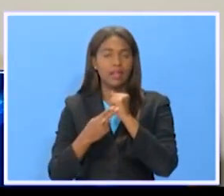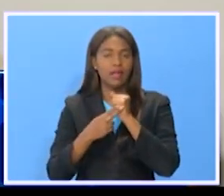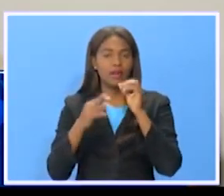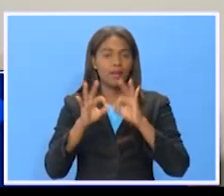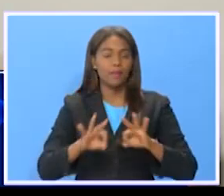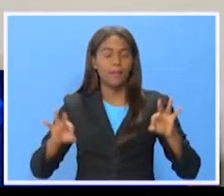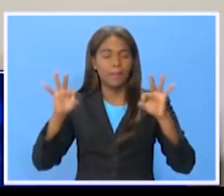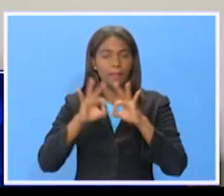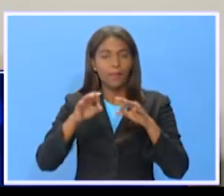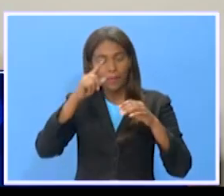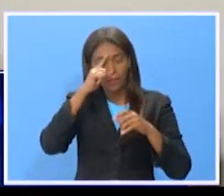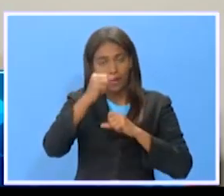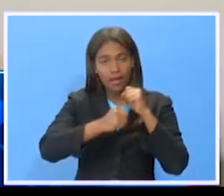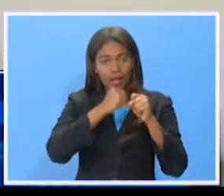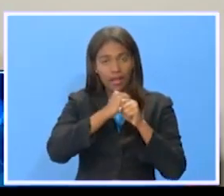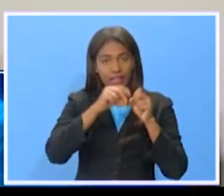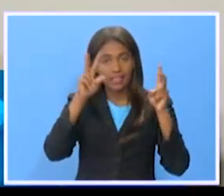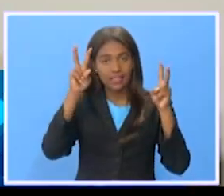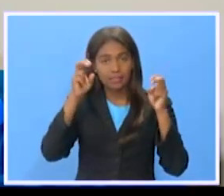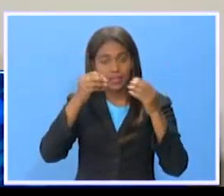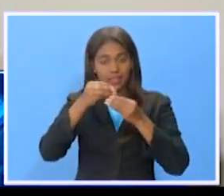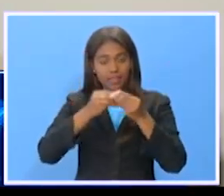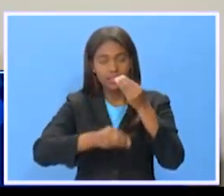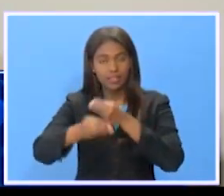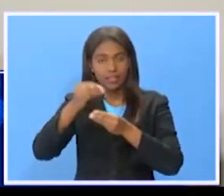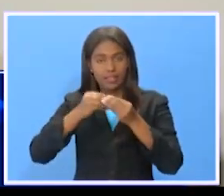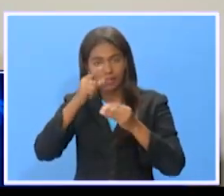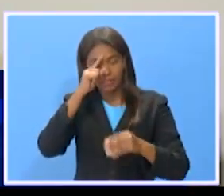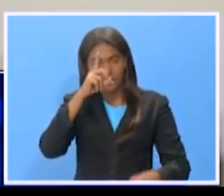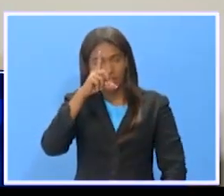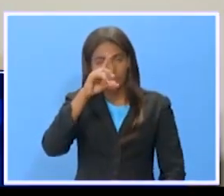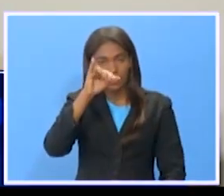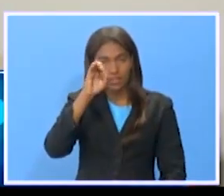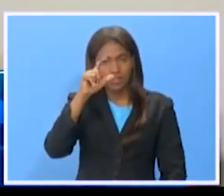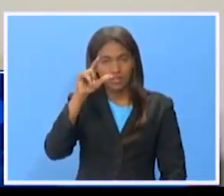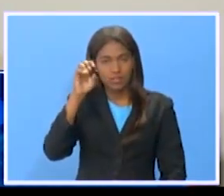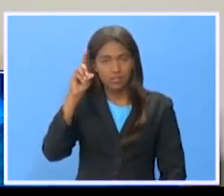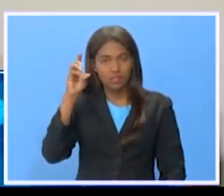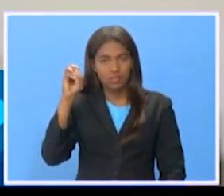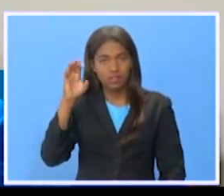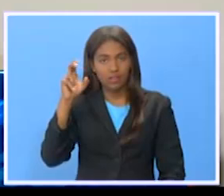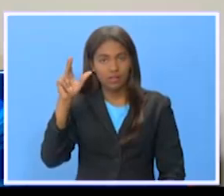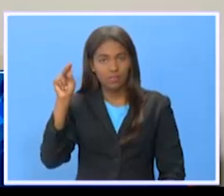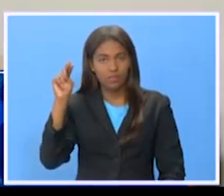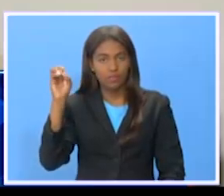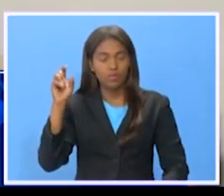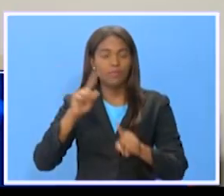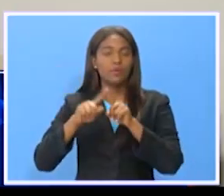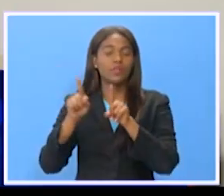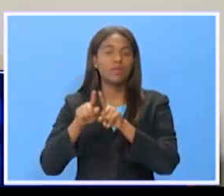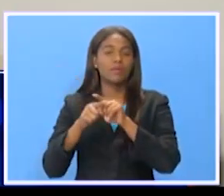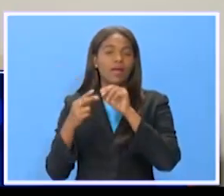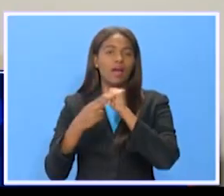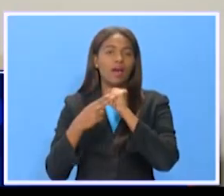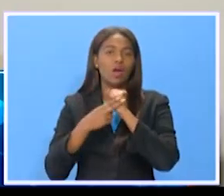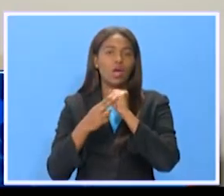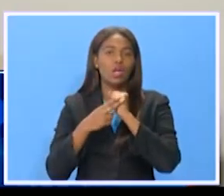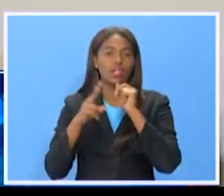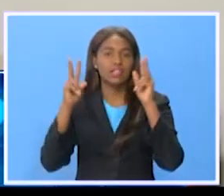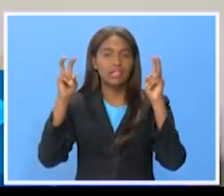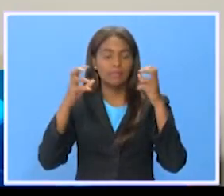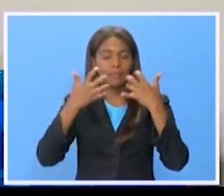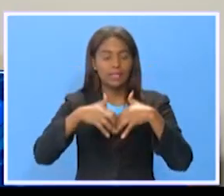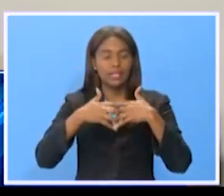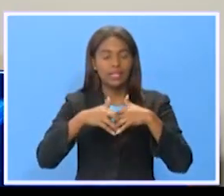importante al año en materia de emisión de dióxido de carbono, pero también ahorro en materia de producción